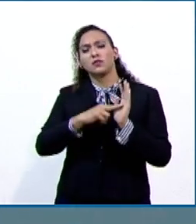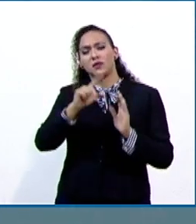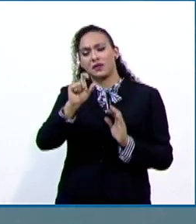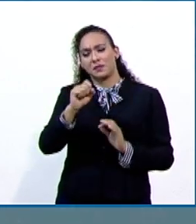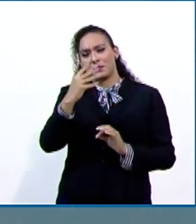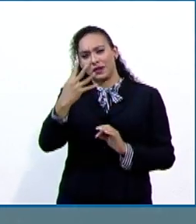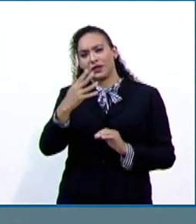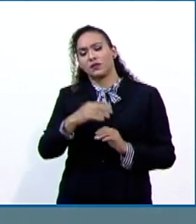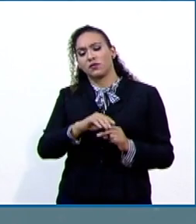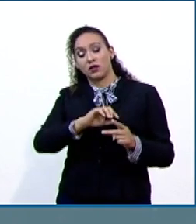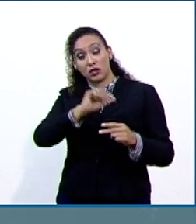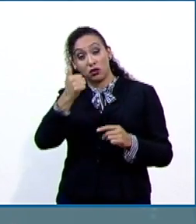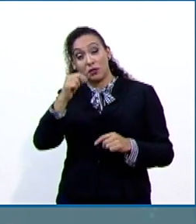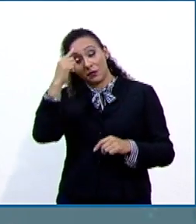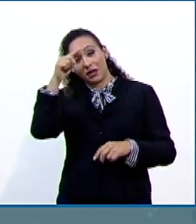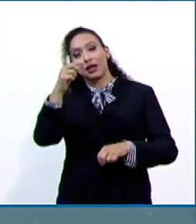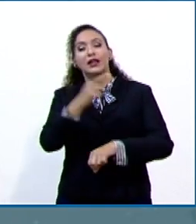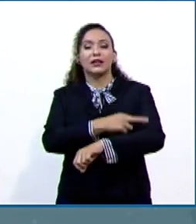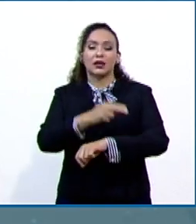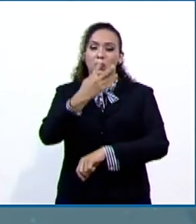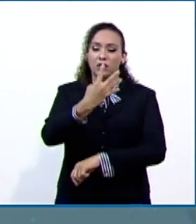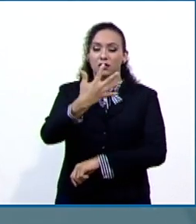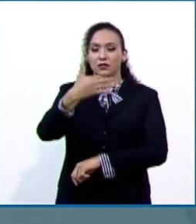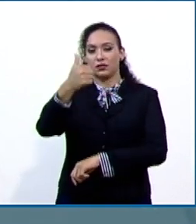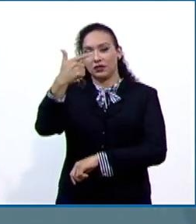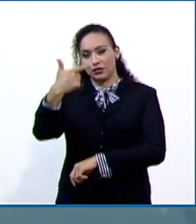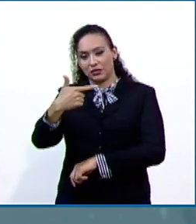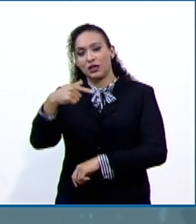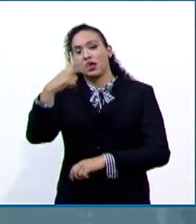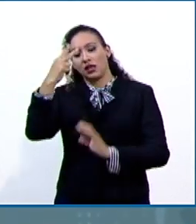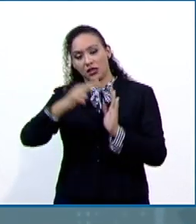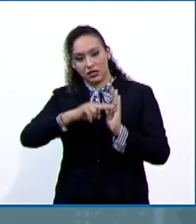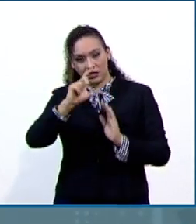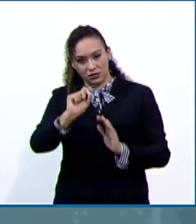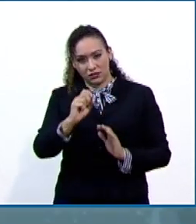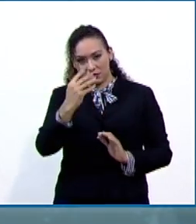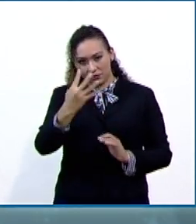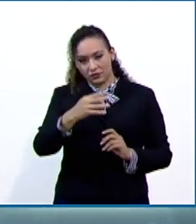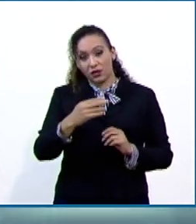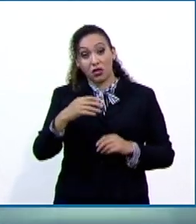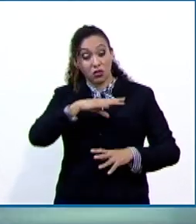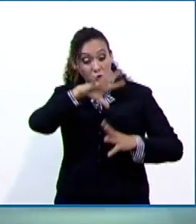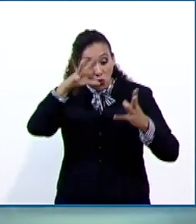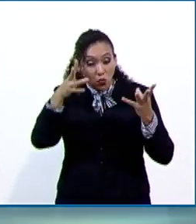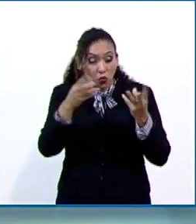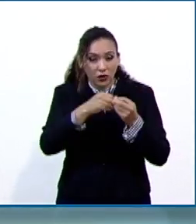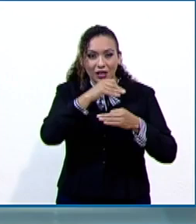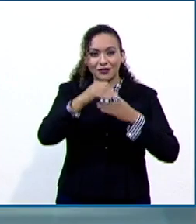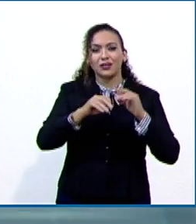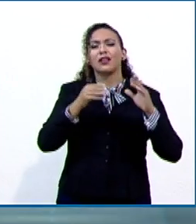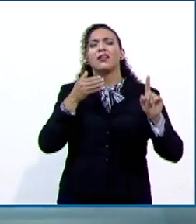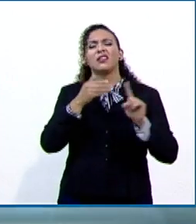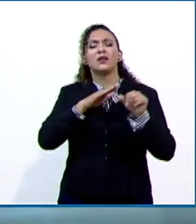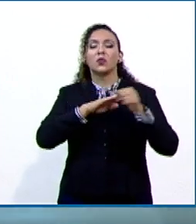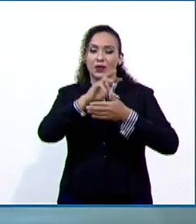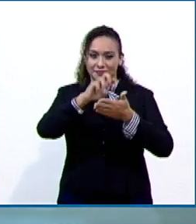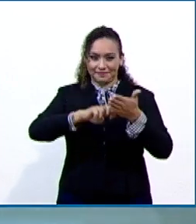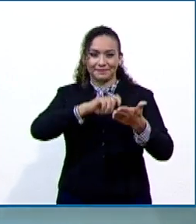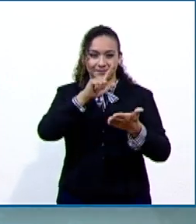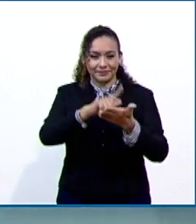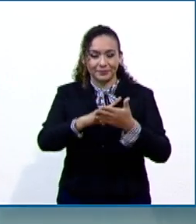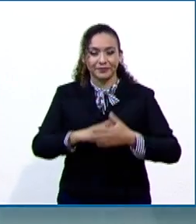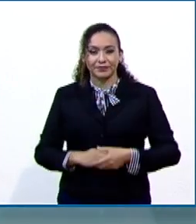286/2024 y las consultas a trámite 4, 5, 6 y 7 de 2024, todas relacionadas con la reforma al Poder